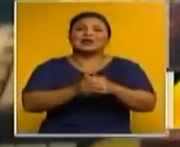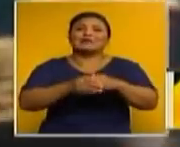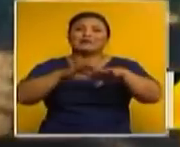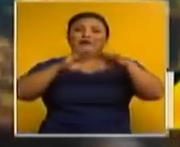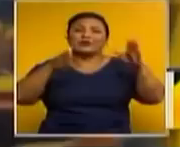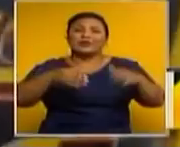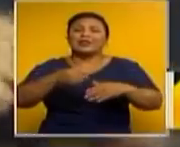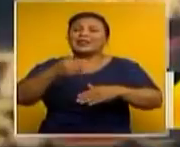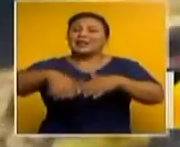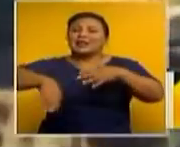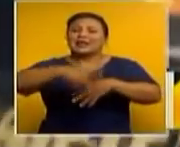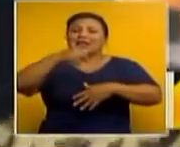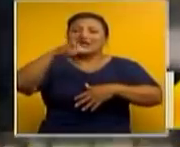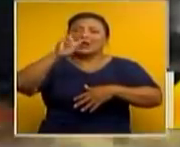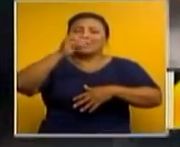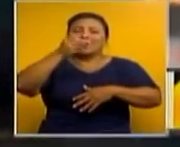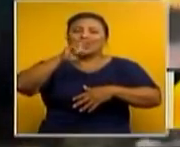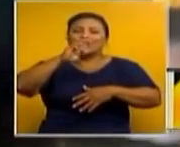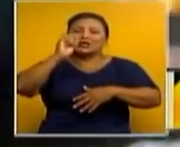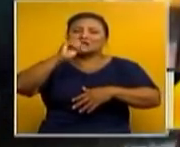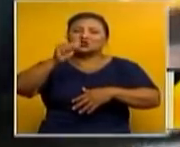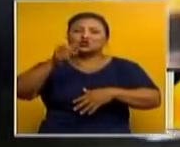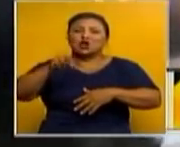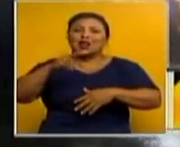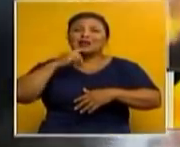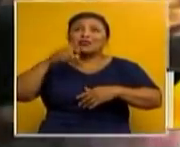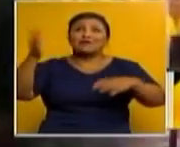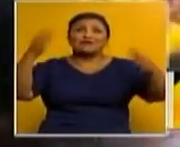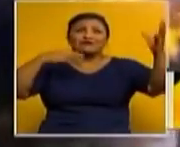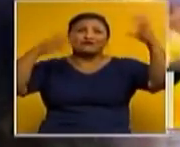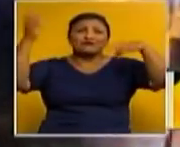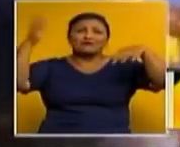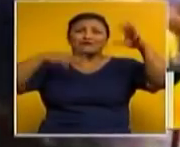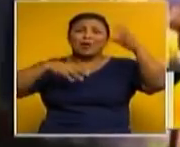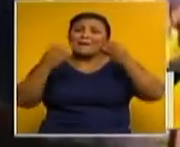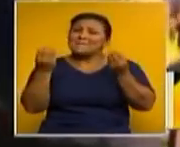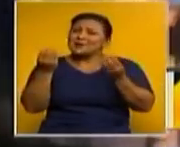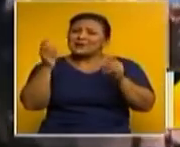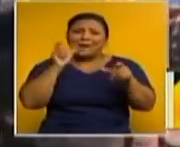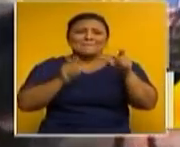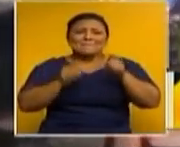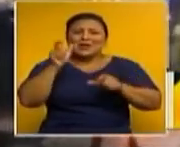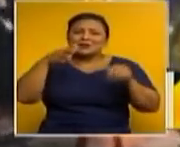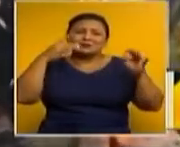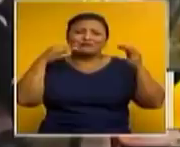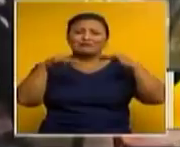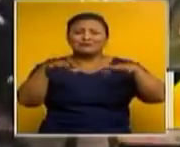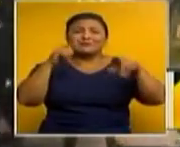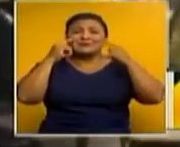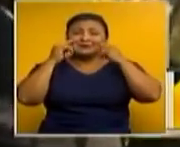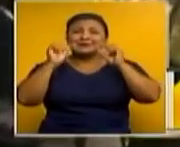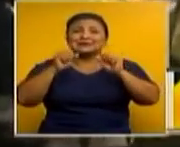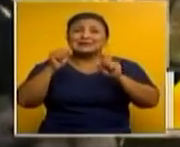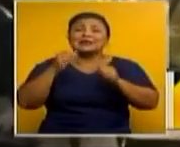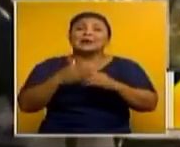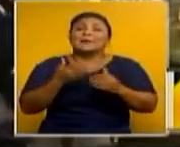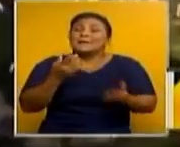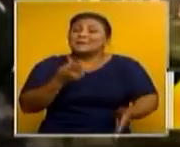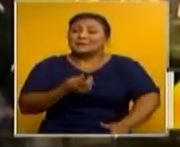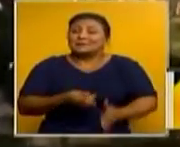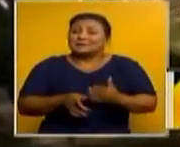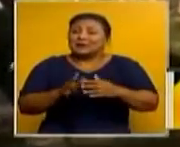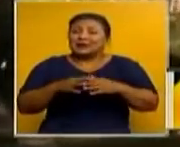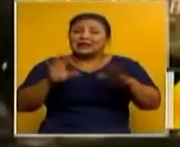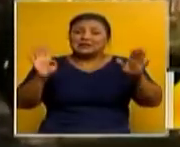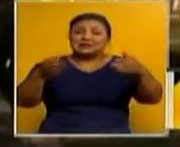Padre Solano y Lorenzo de Garaycoa, y pese a que cae una fuerte lluvia, centenares de personas que se hicieron presentes en este punto para lo que es el cierre